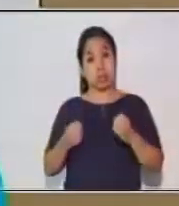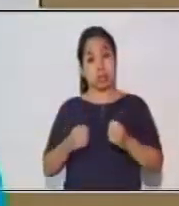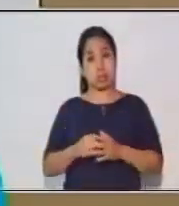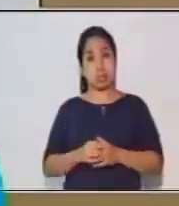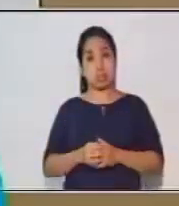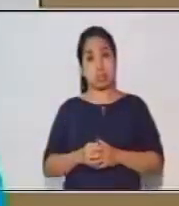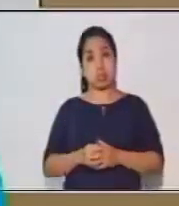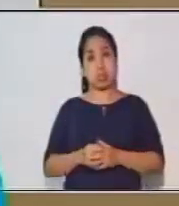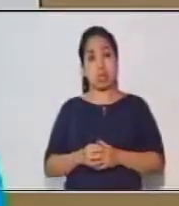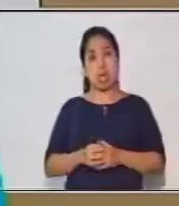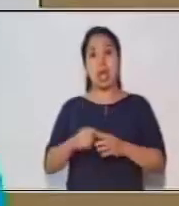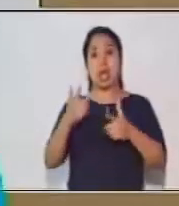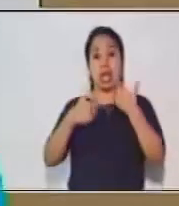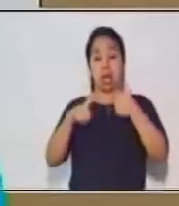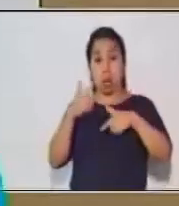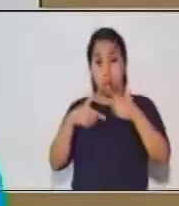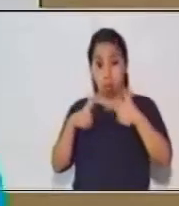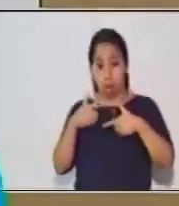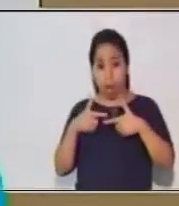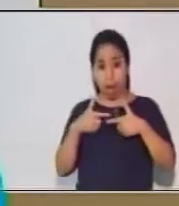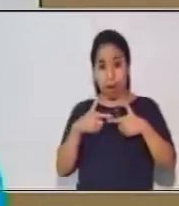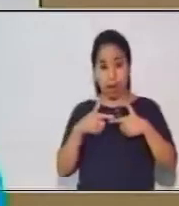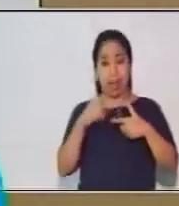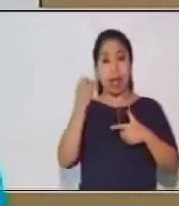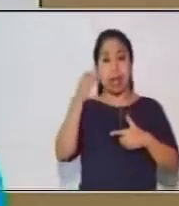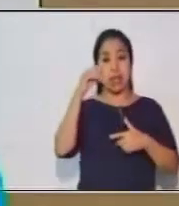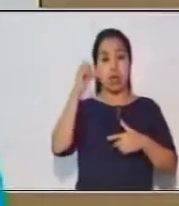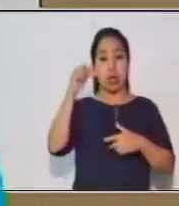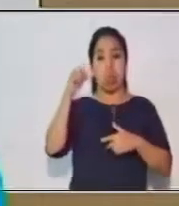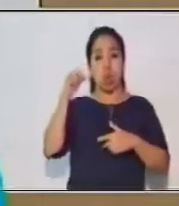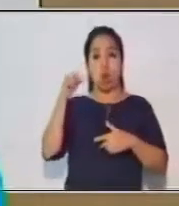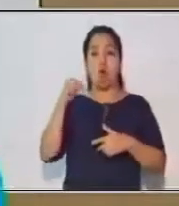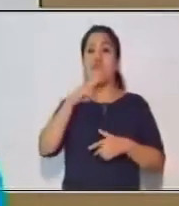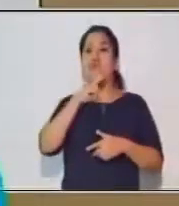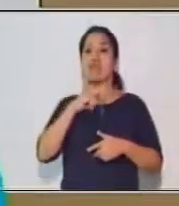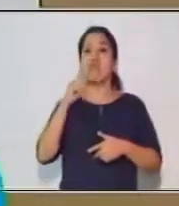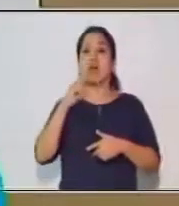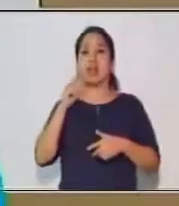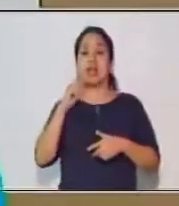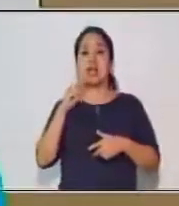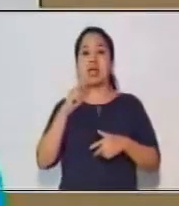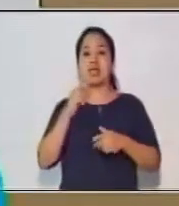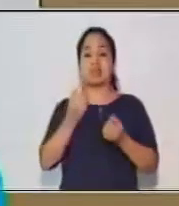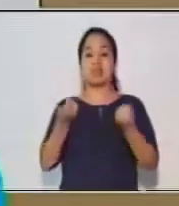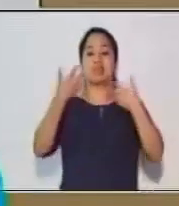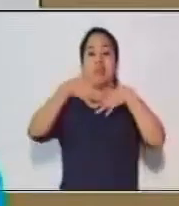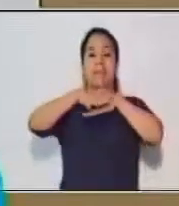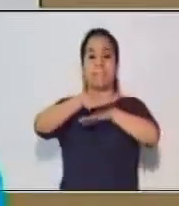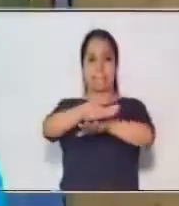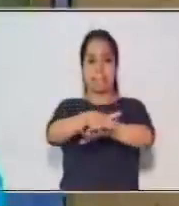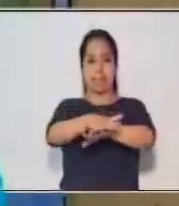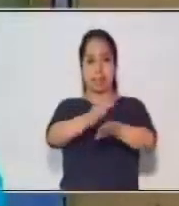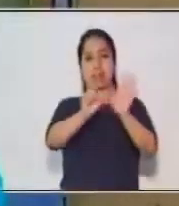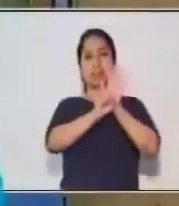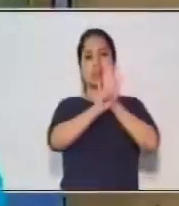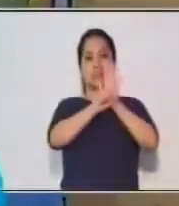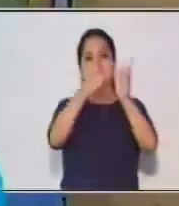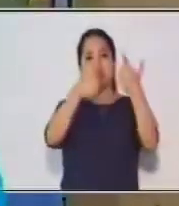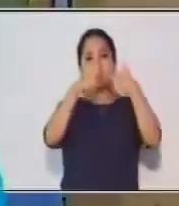lenguaje iconoverbal es una mezcla de signos lingüísticos con